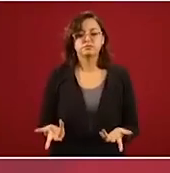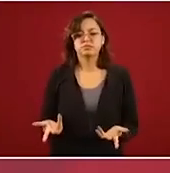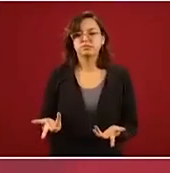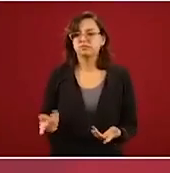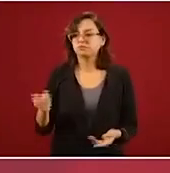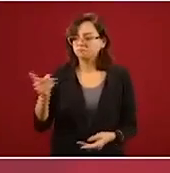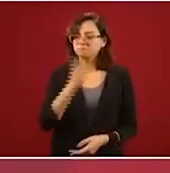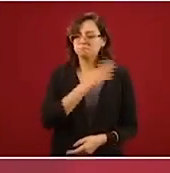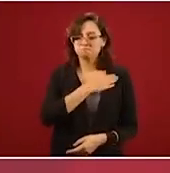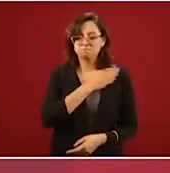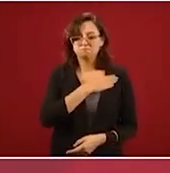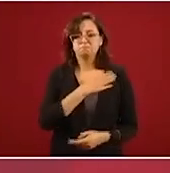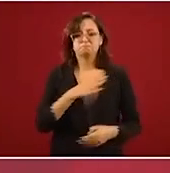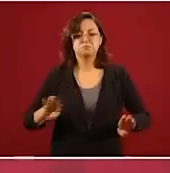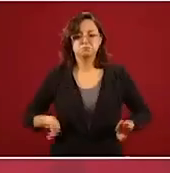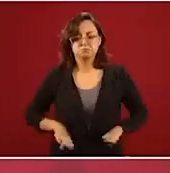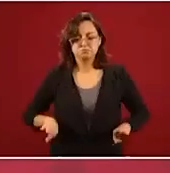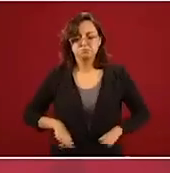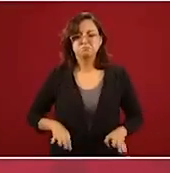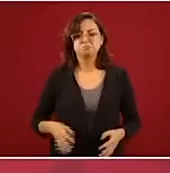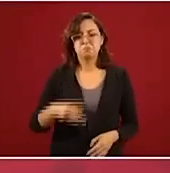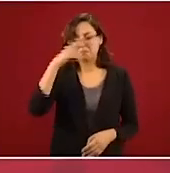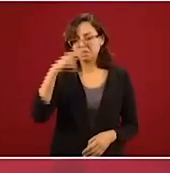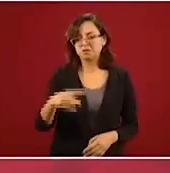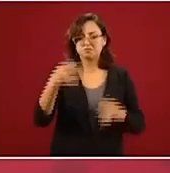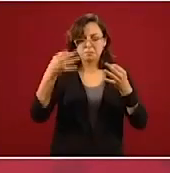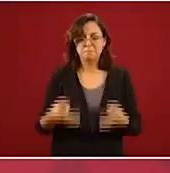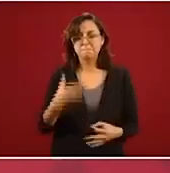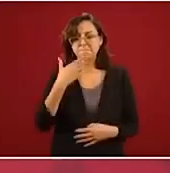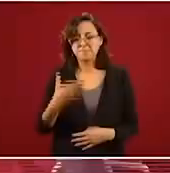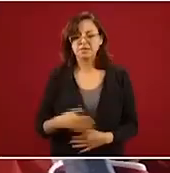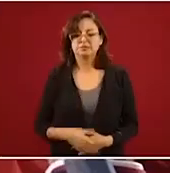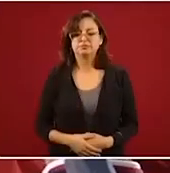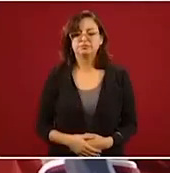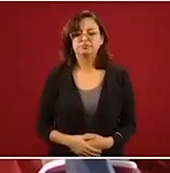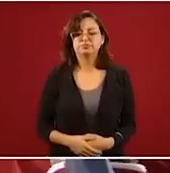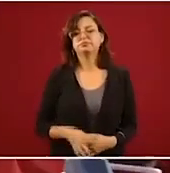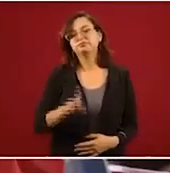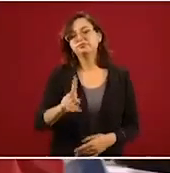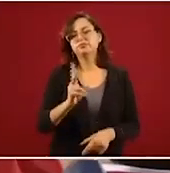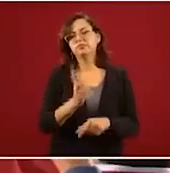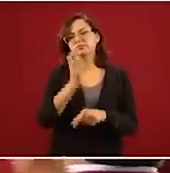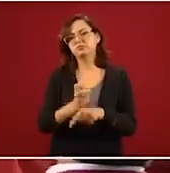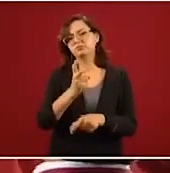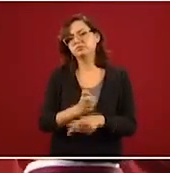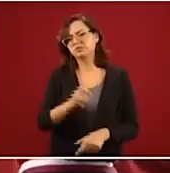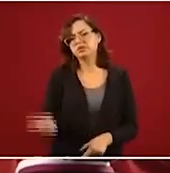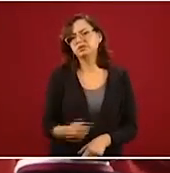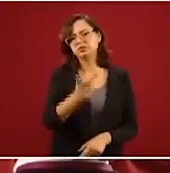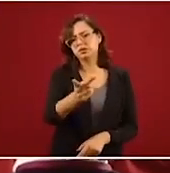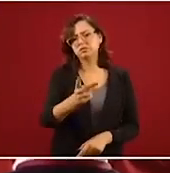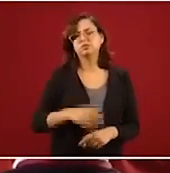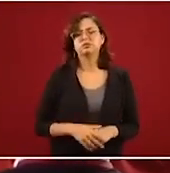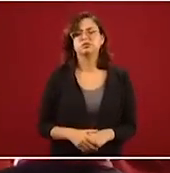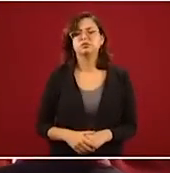los buenos mexicanos, ¿no? A los buenos ciudadanos. Señor, la segunda pregunta tiene que ver con